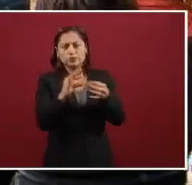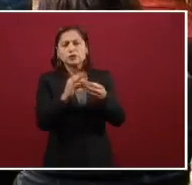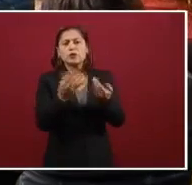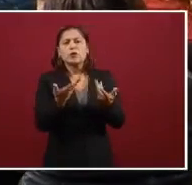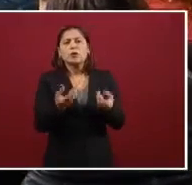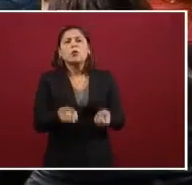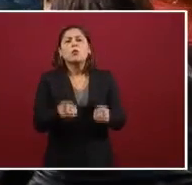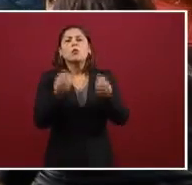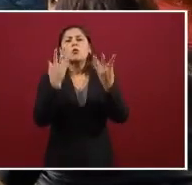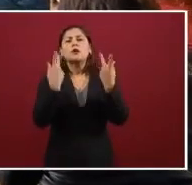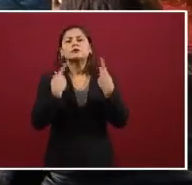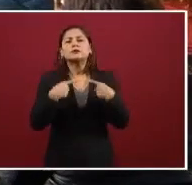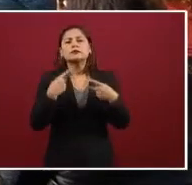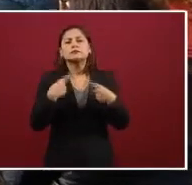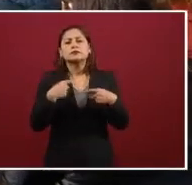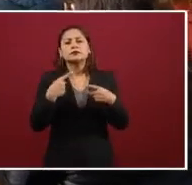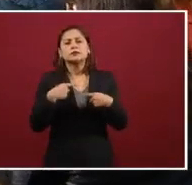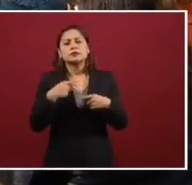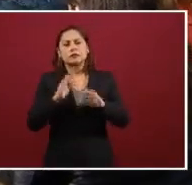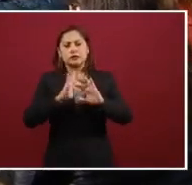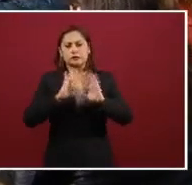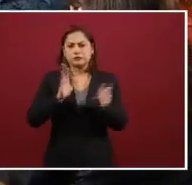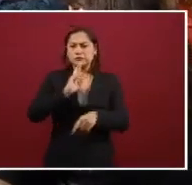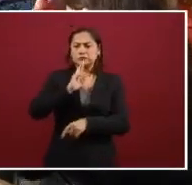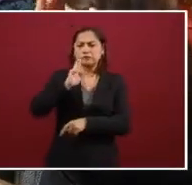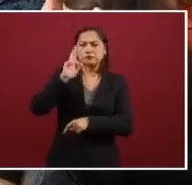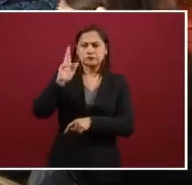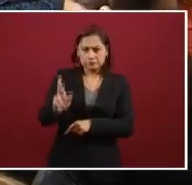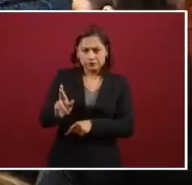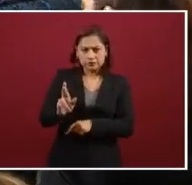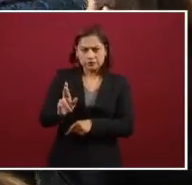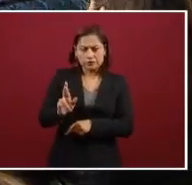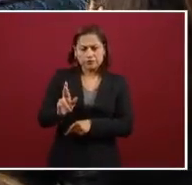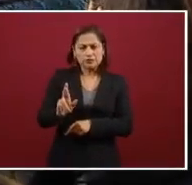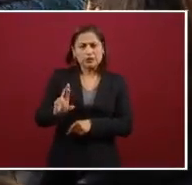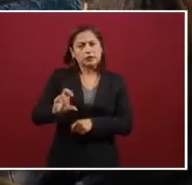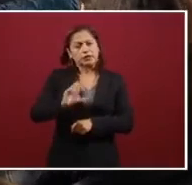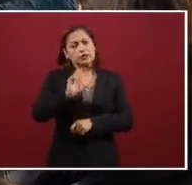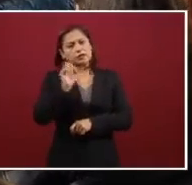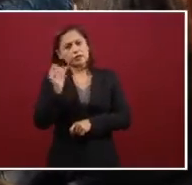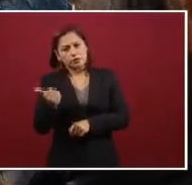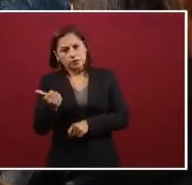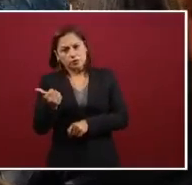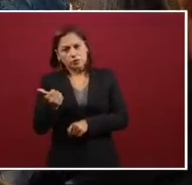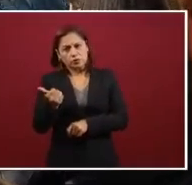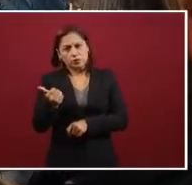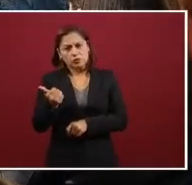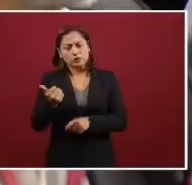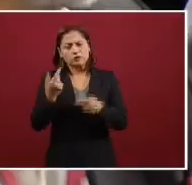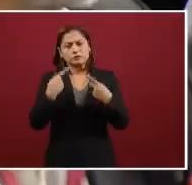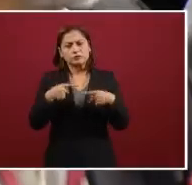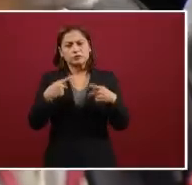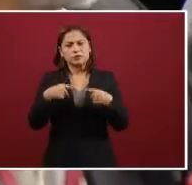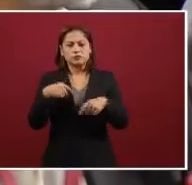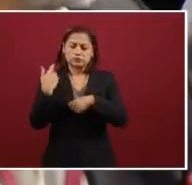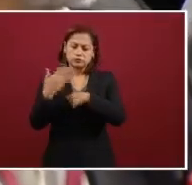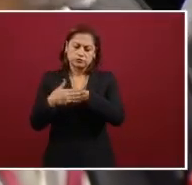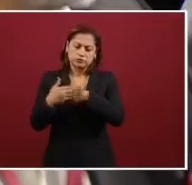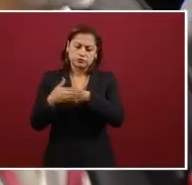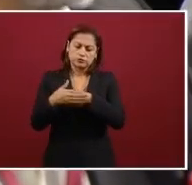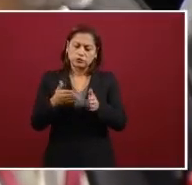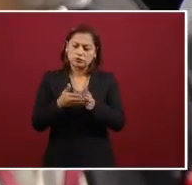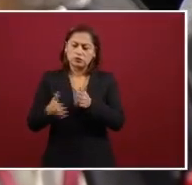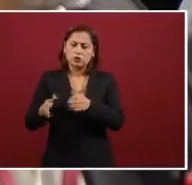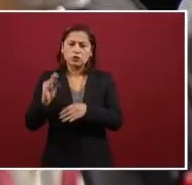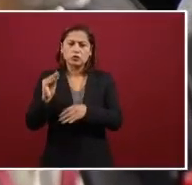los migrantes que están esperando en México y cuántas esperarían resolver al término de estos 90 días, este plazo que se